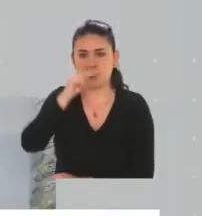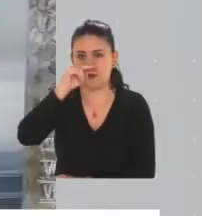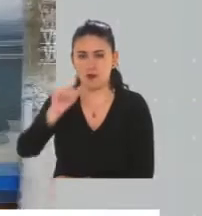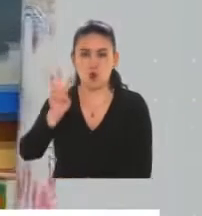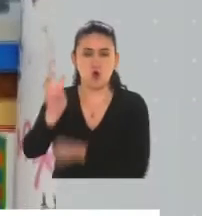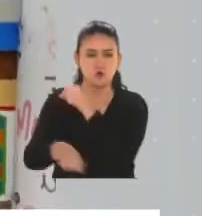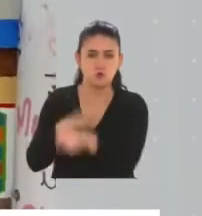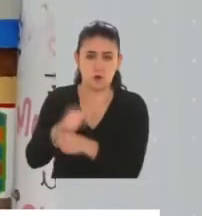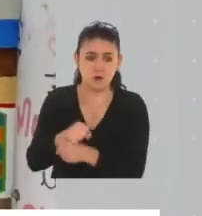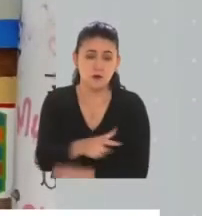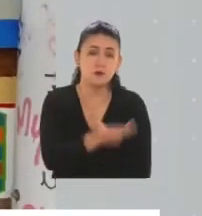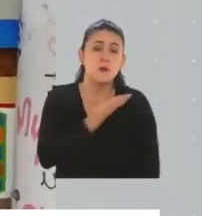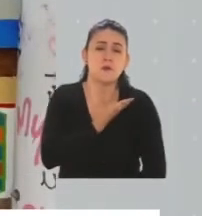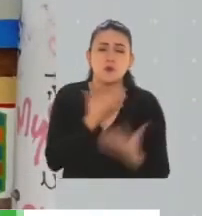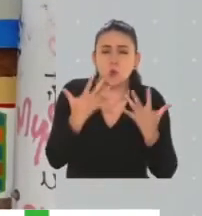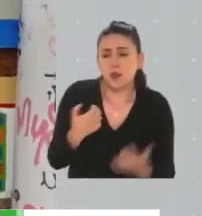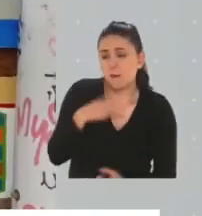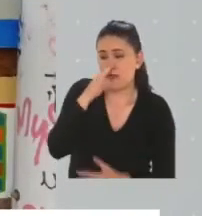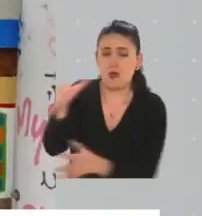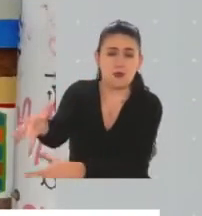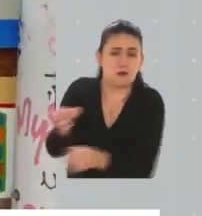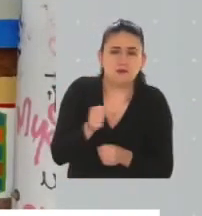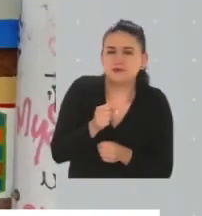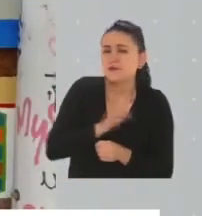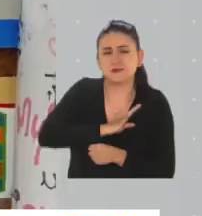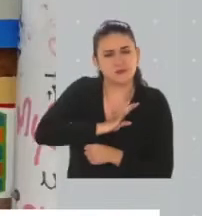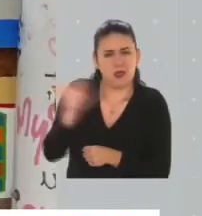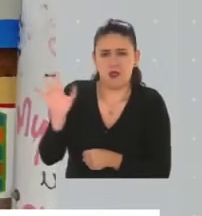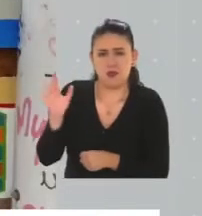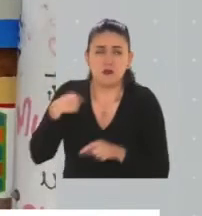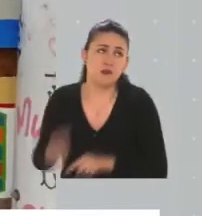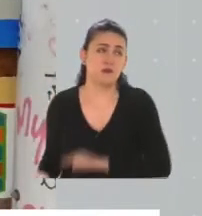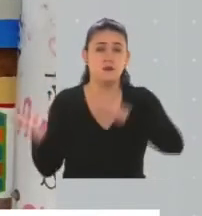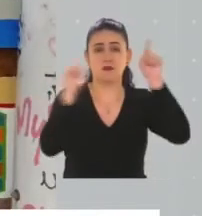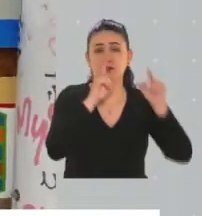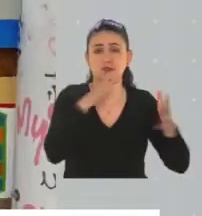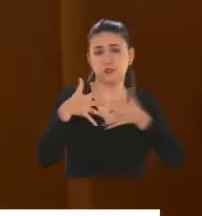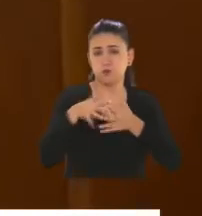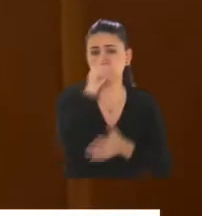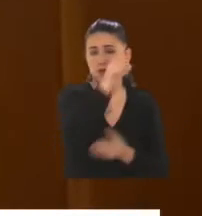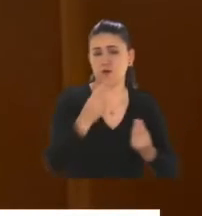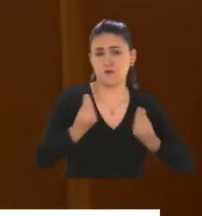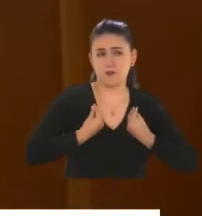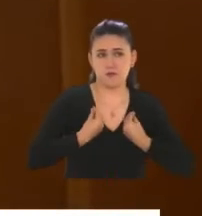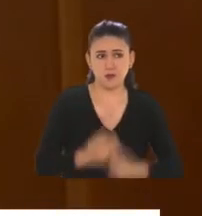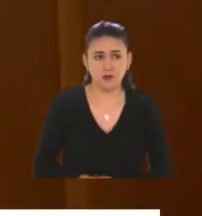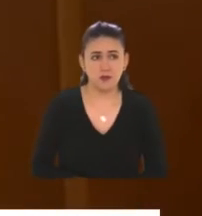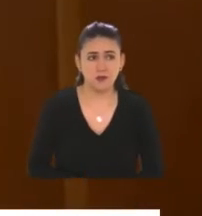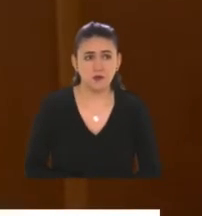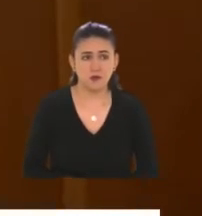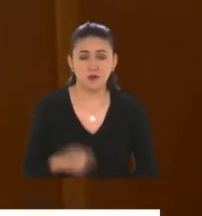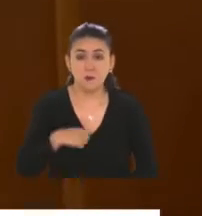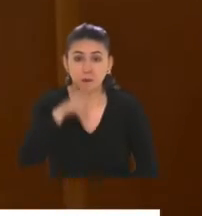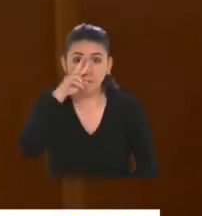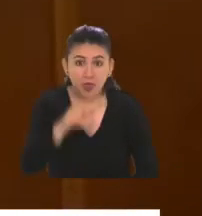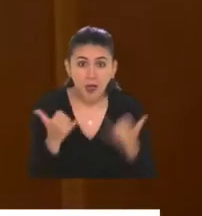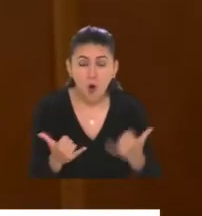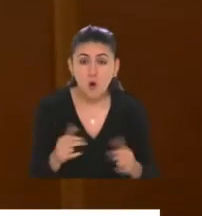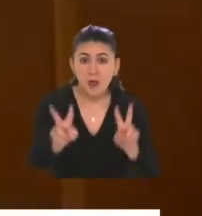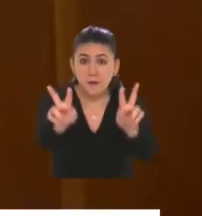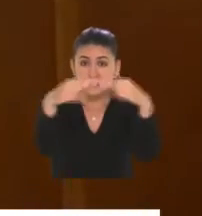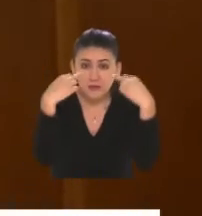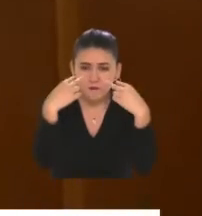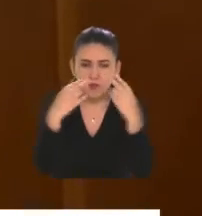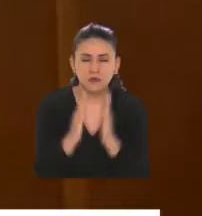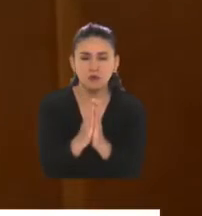Yanara solo quiere recuperar a su hija y regresar con ella a los Estados Unidos. Si mi hija me está viendo en estos momentos, siempre le